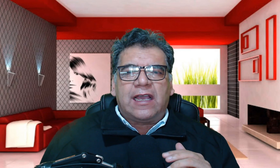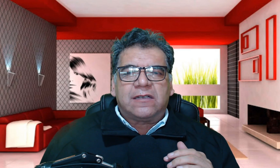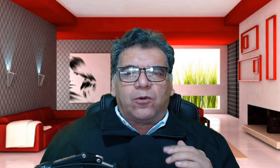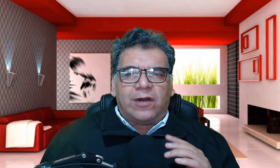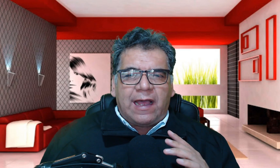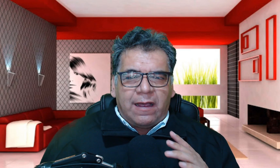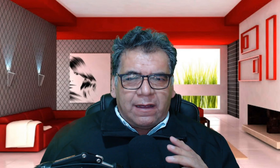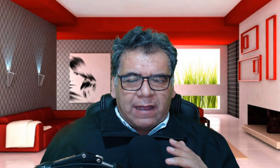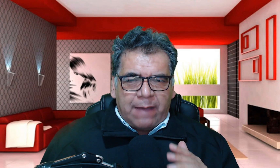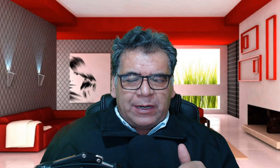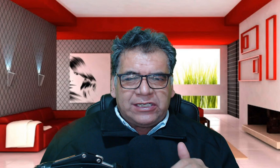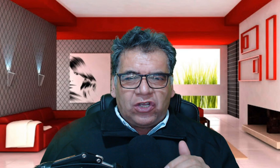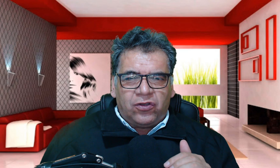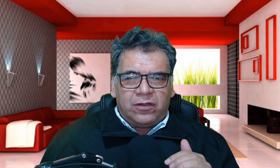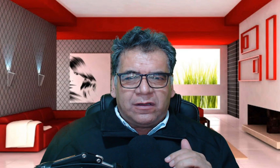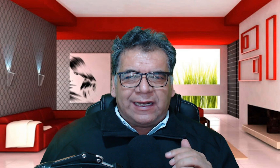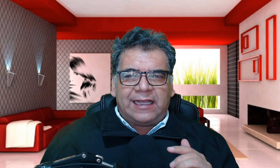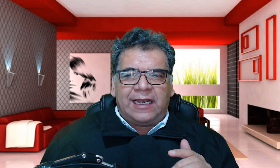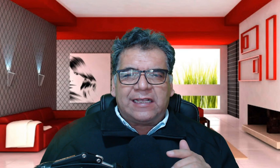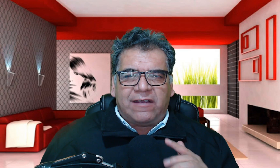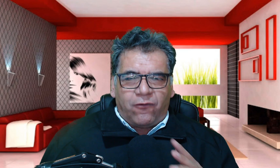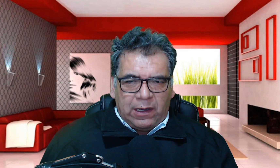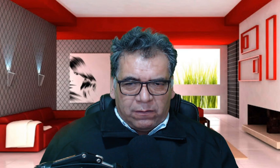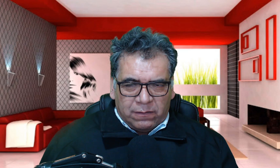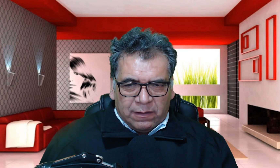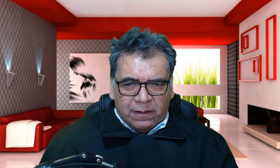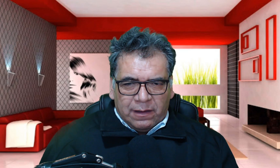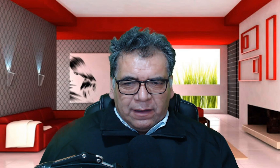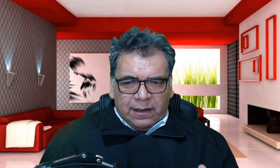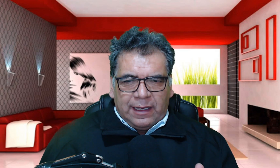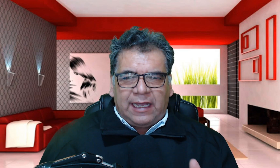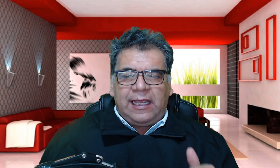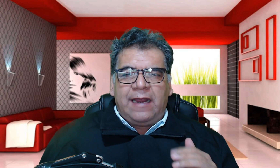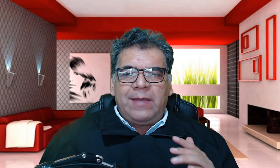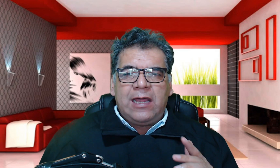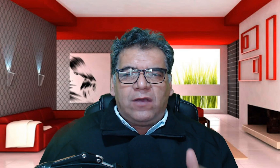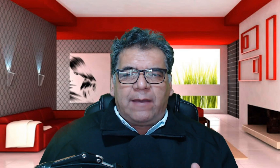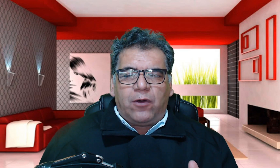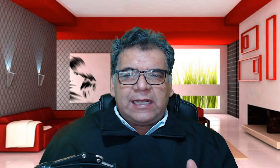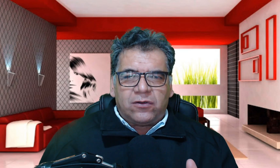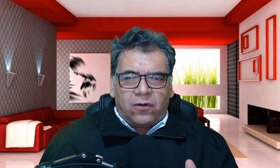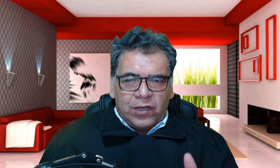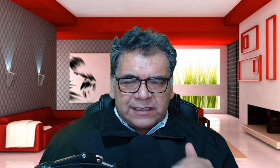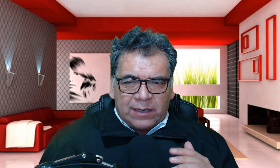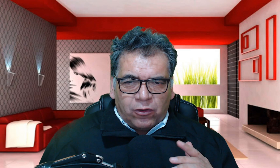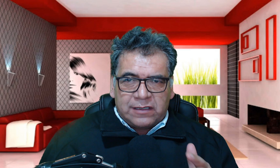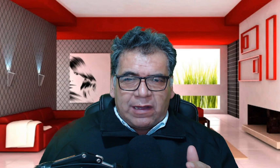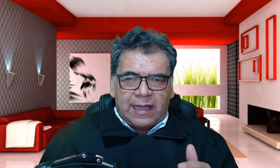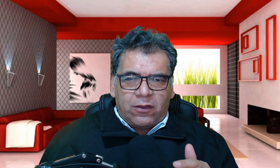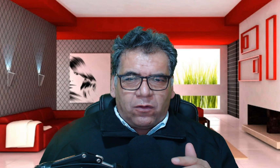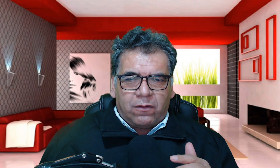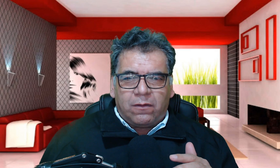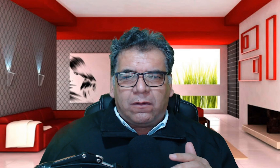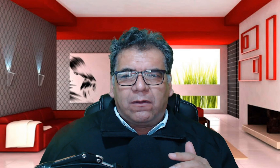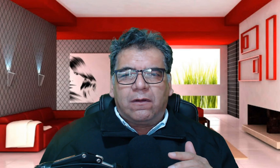diciendo que es por la aprehensión del general Cienfuegos y que tiene miedo y que por eso hoy está muy